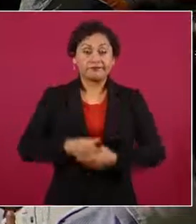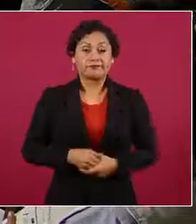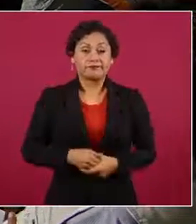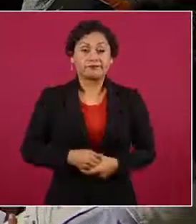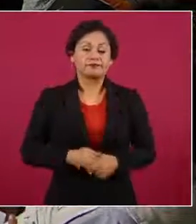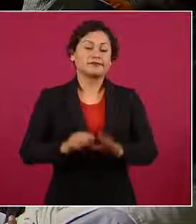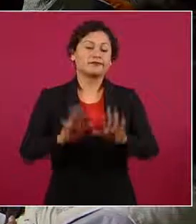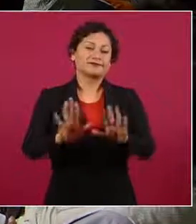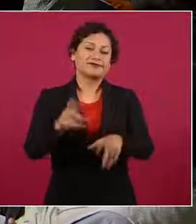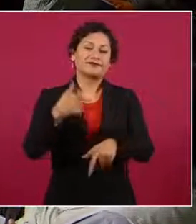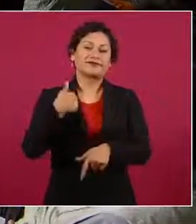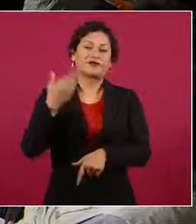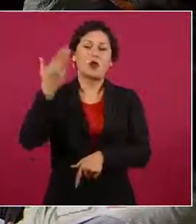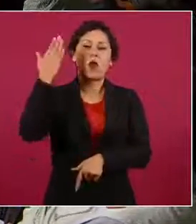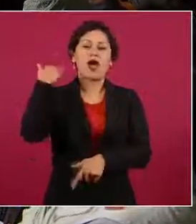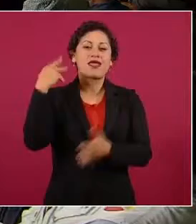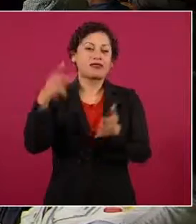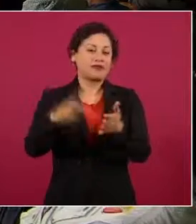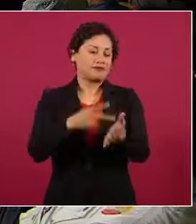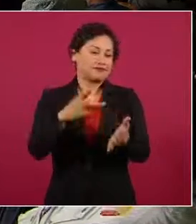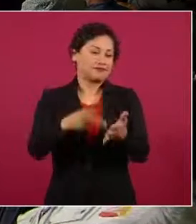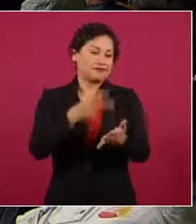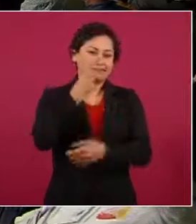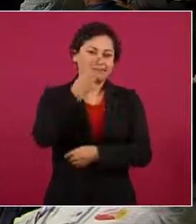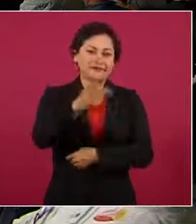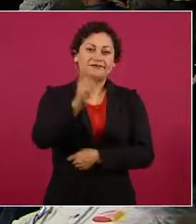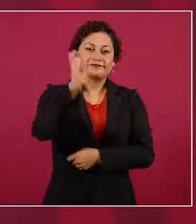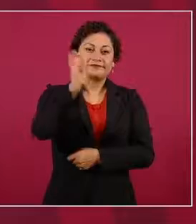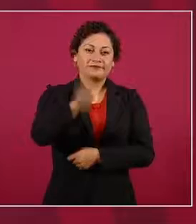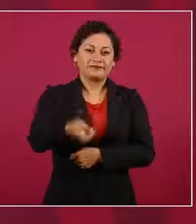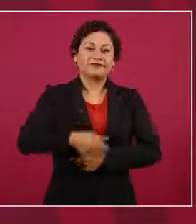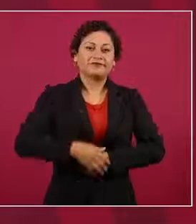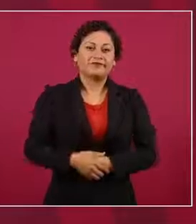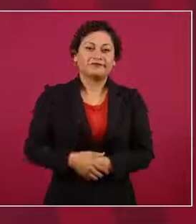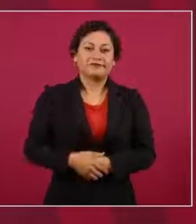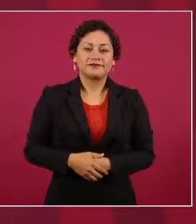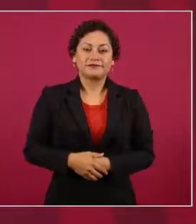Ya les he dicho de que cuando quieran